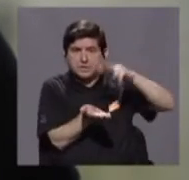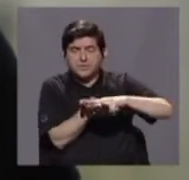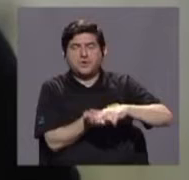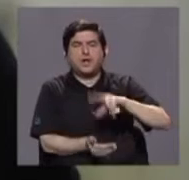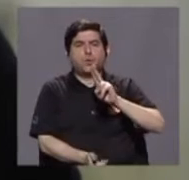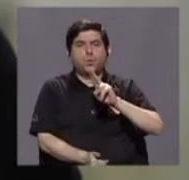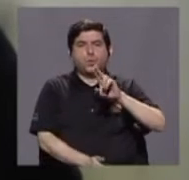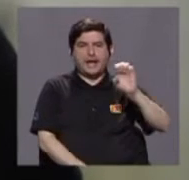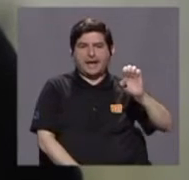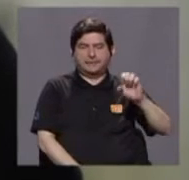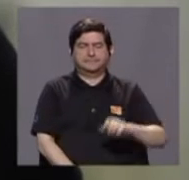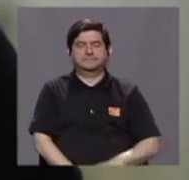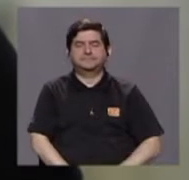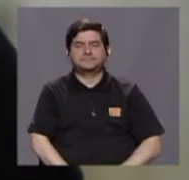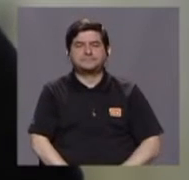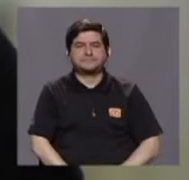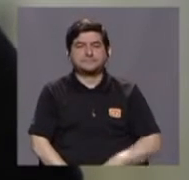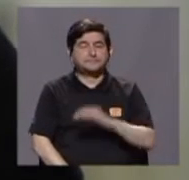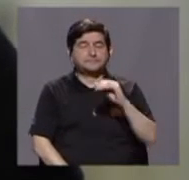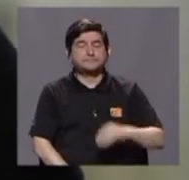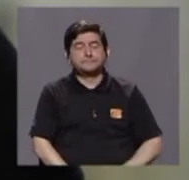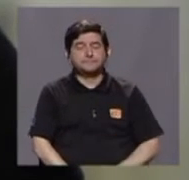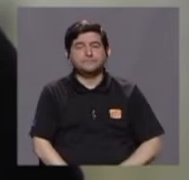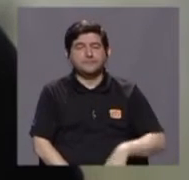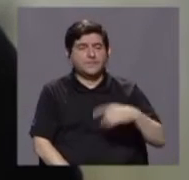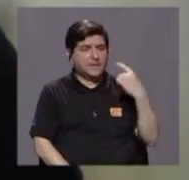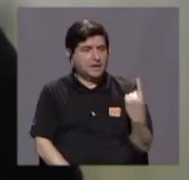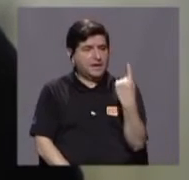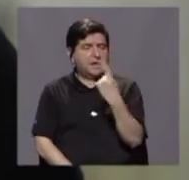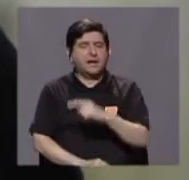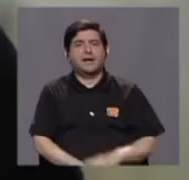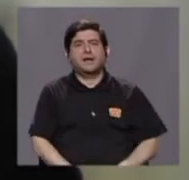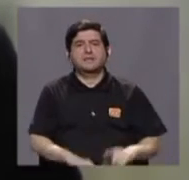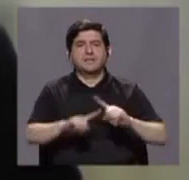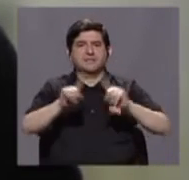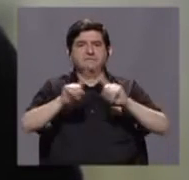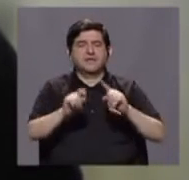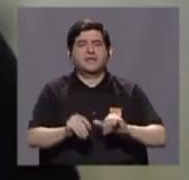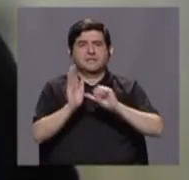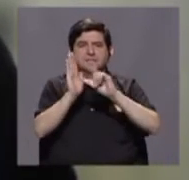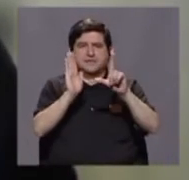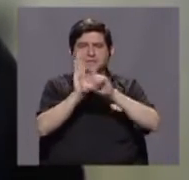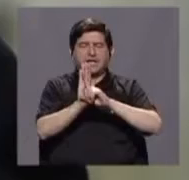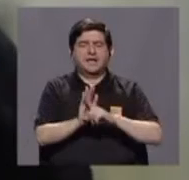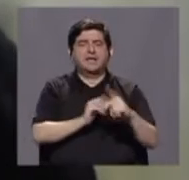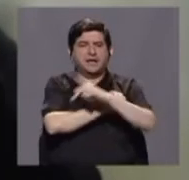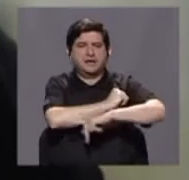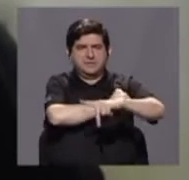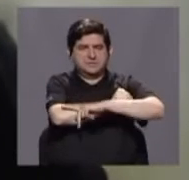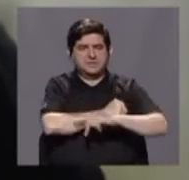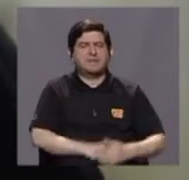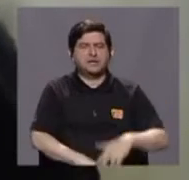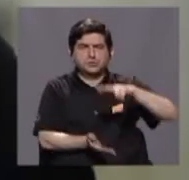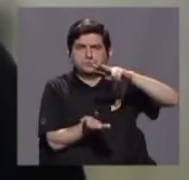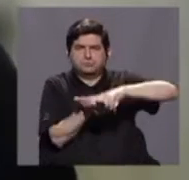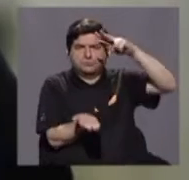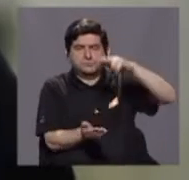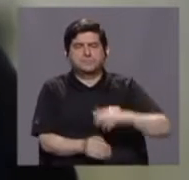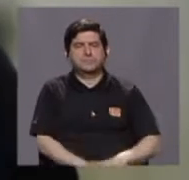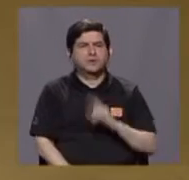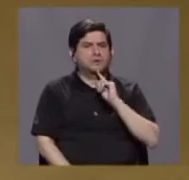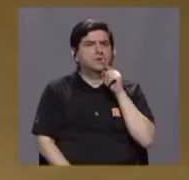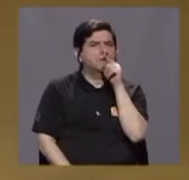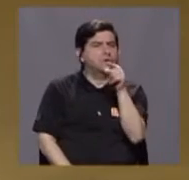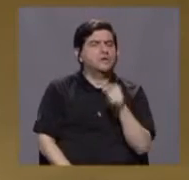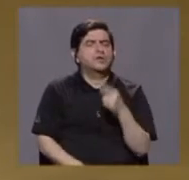Unión Europea y ratificar cada uno de los parlamentos estatales. Por tanto, lo que comentabas, Juan,